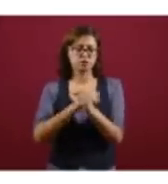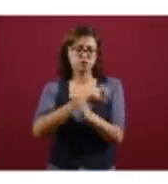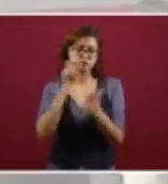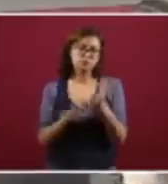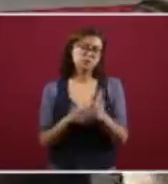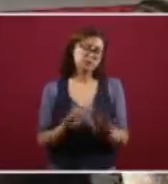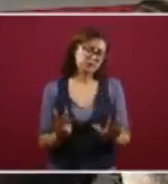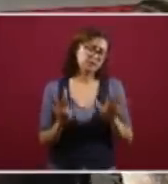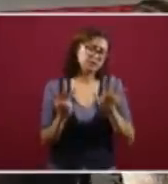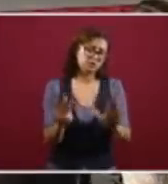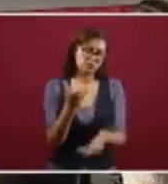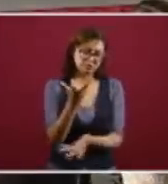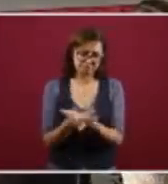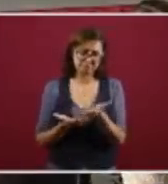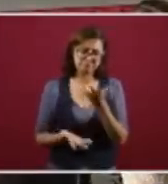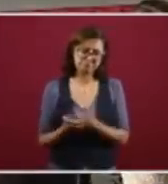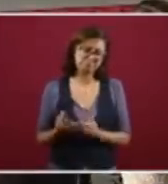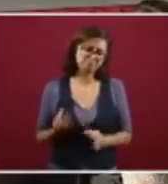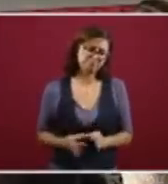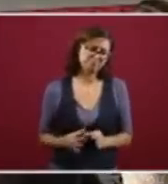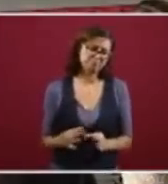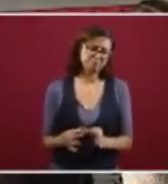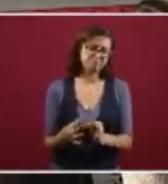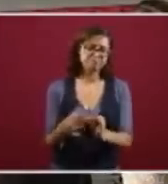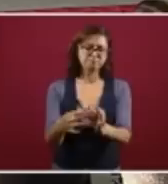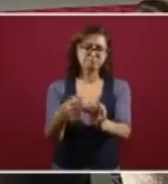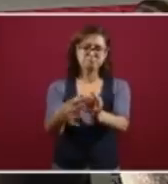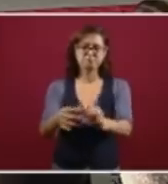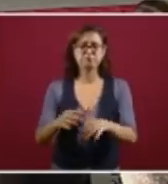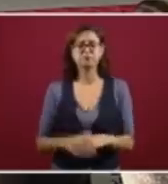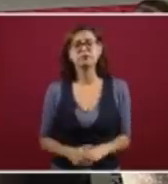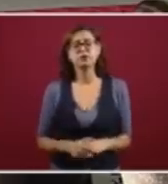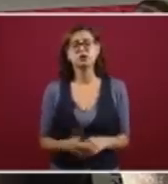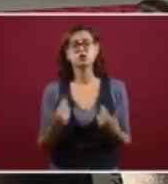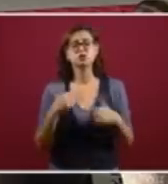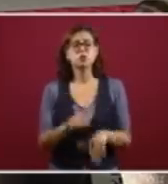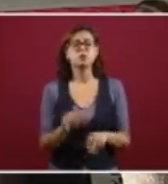2019. En cuanto a las fuentes de financiamiento,